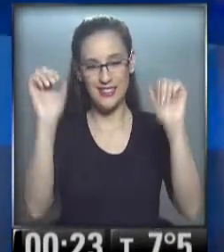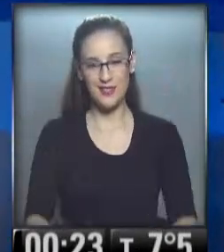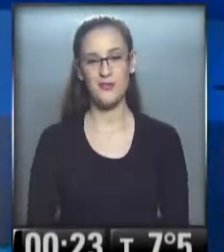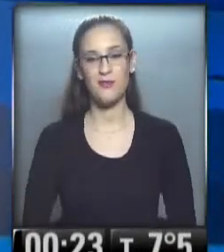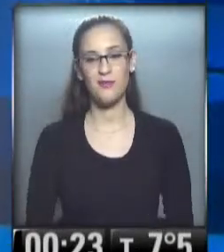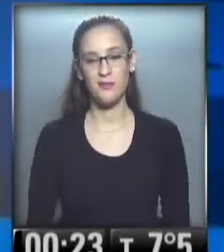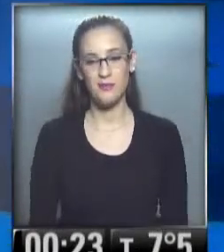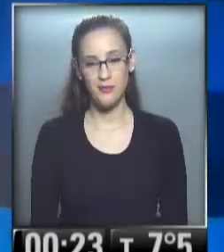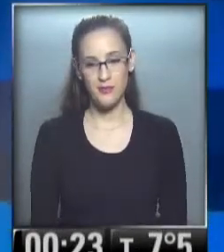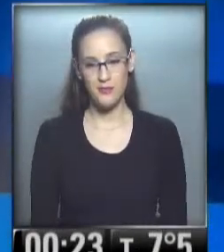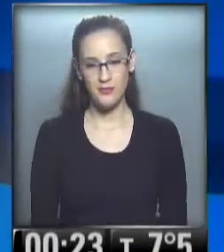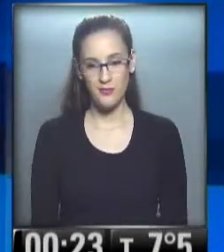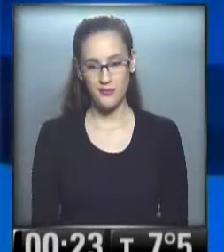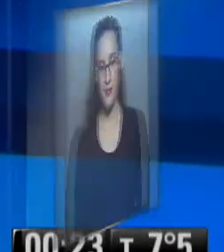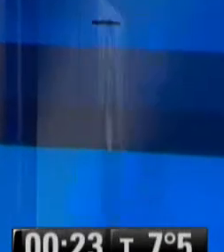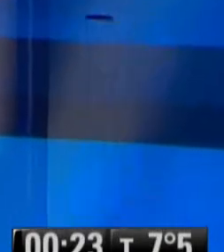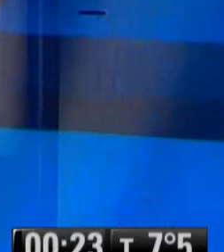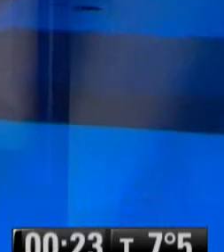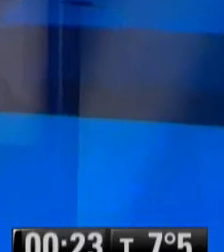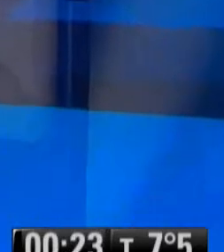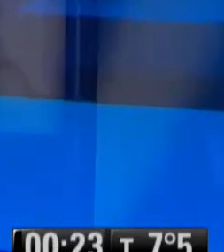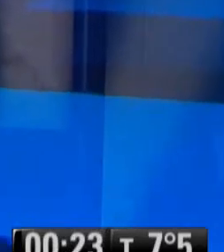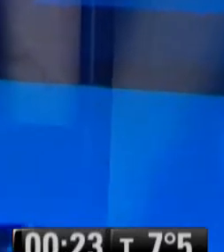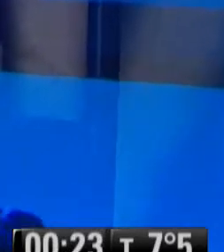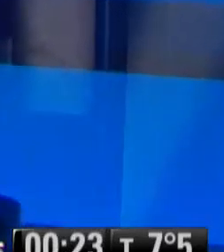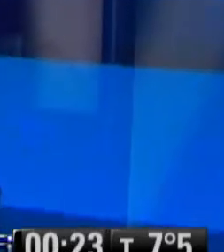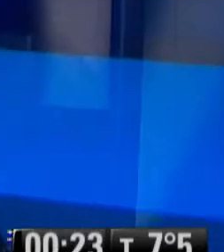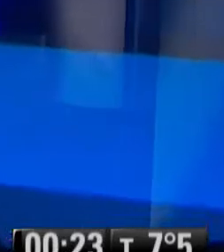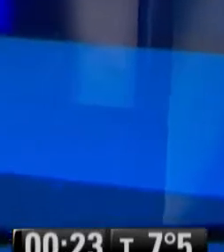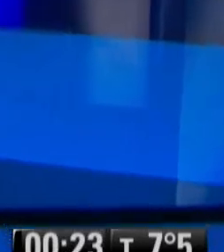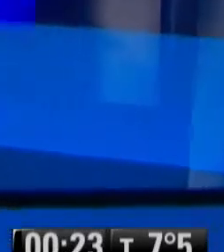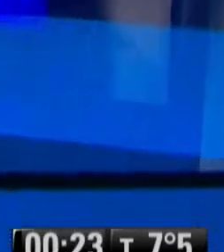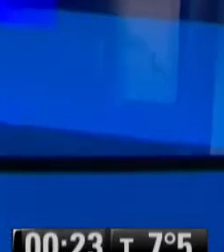me interesa tu cuerpo tu vida tu vida nena tu geografía